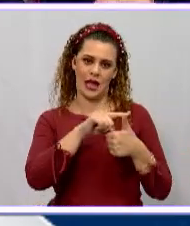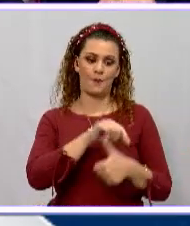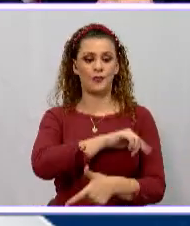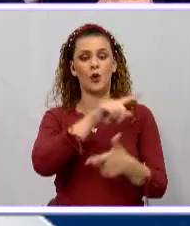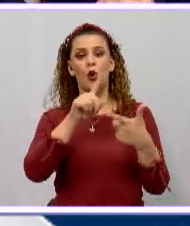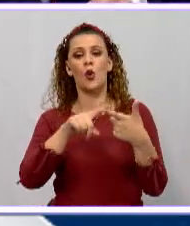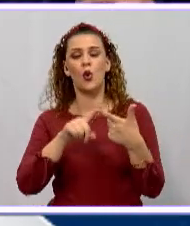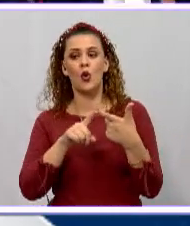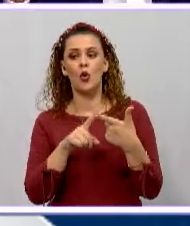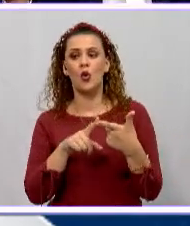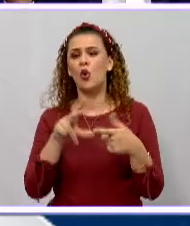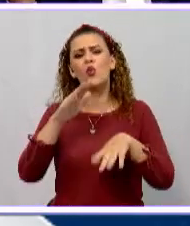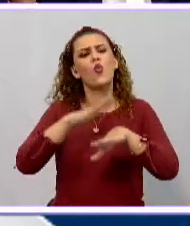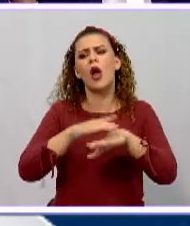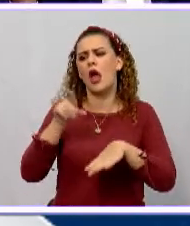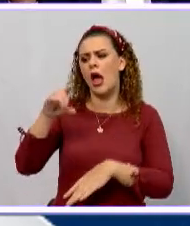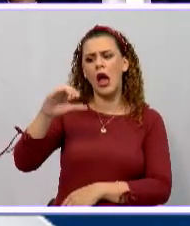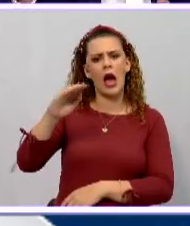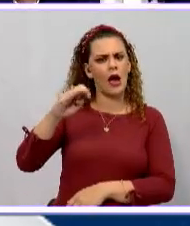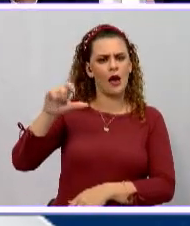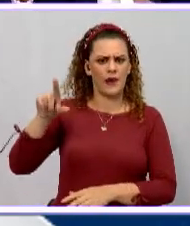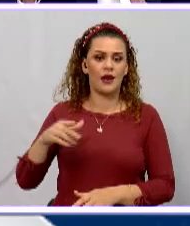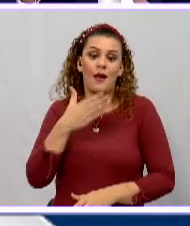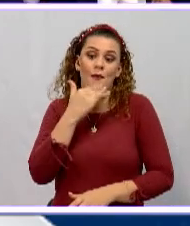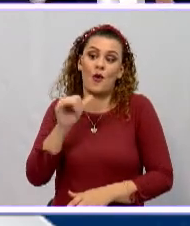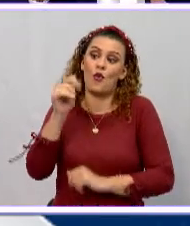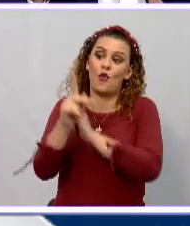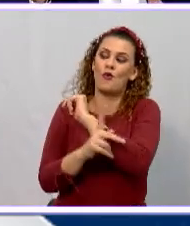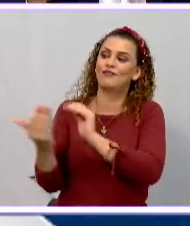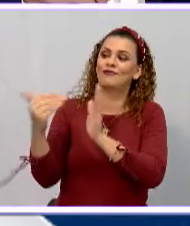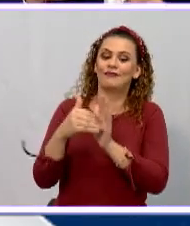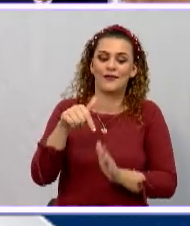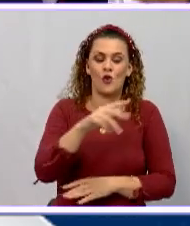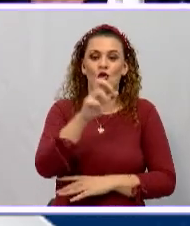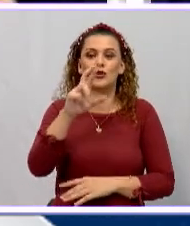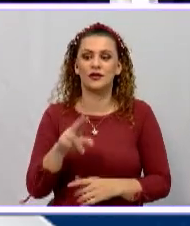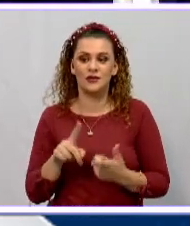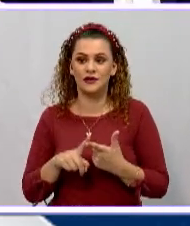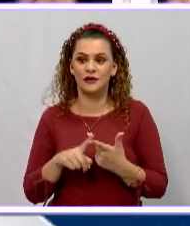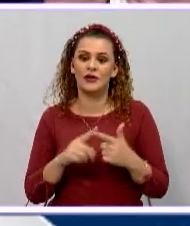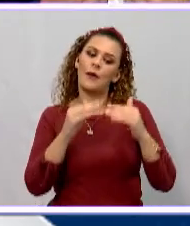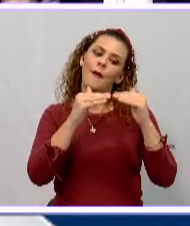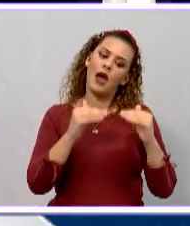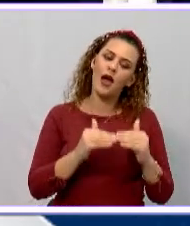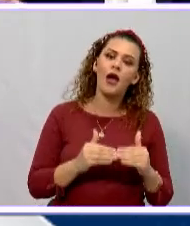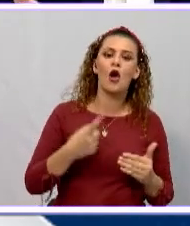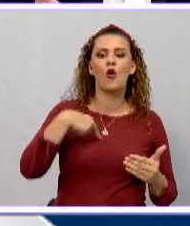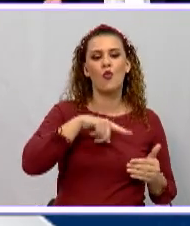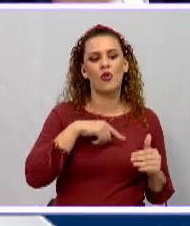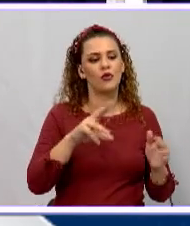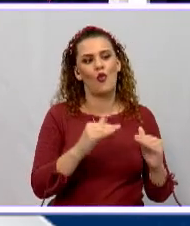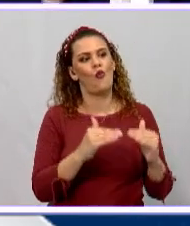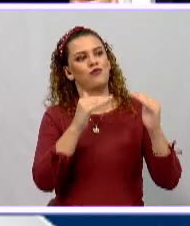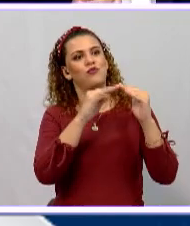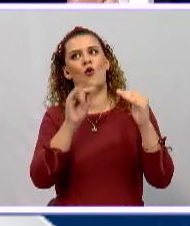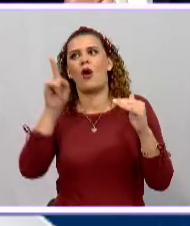lo otro que no es culpa de Campbell que nuestro mejor legionario regrese a la liga tica que le va a bajar el nivel porque nuestra liga no tiene